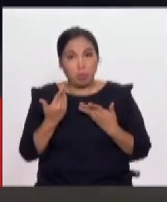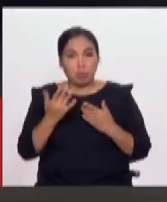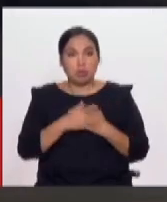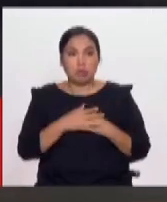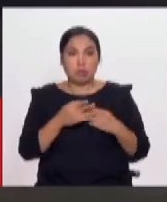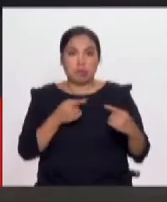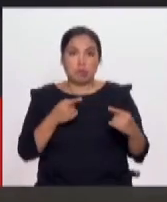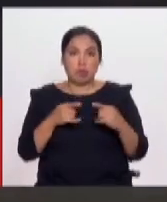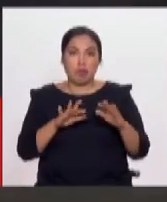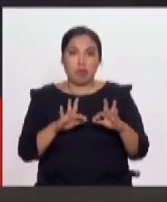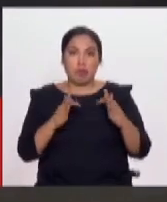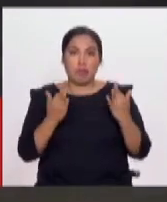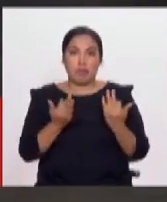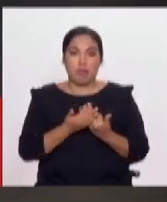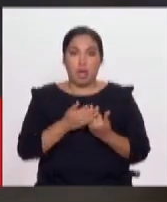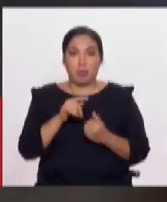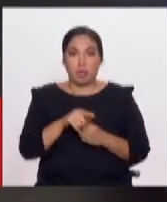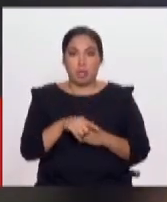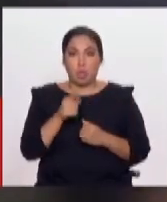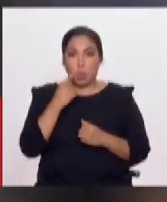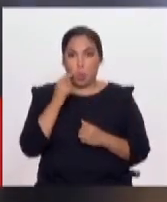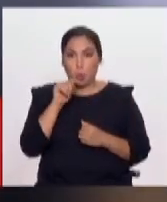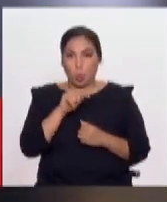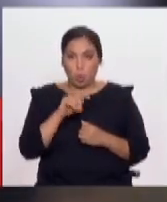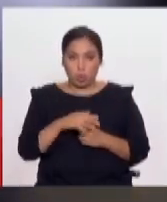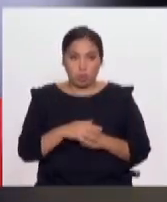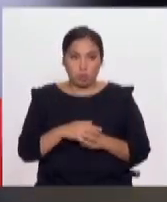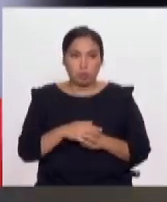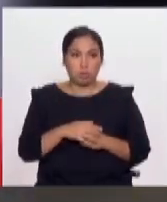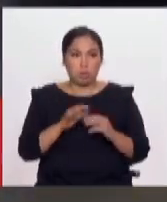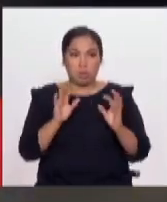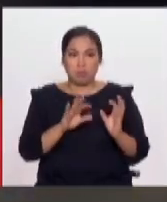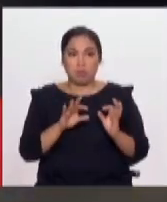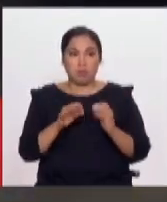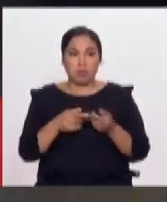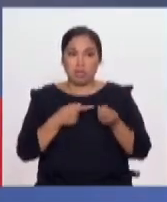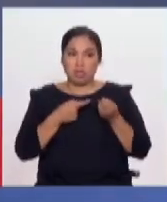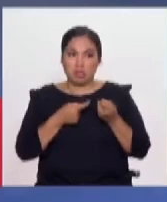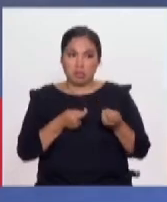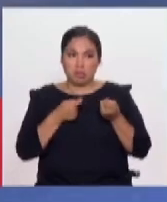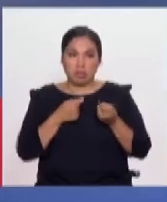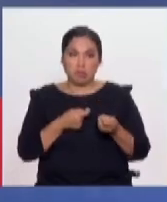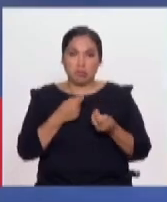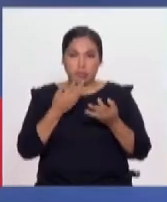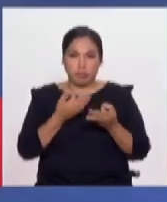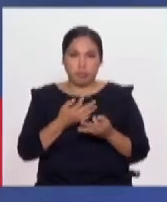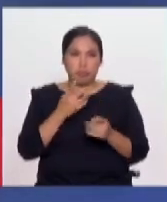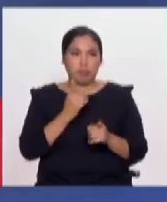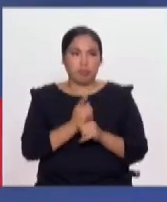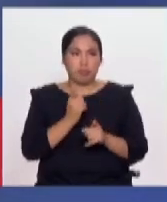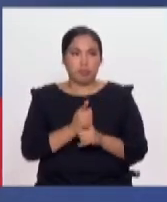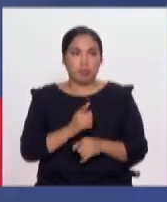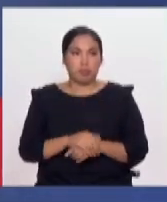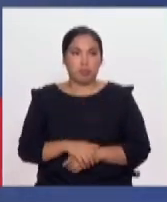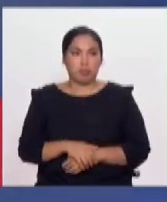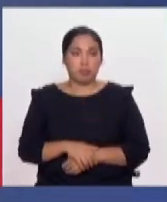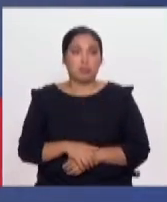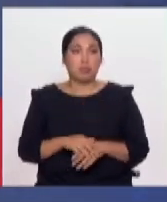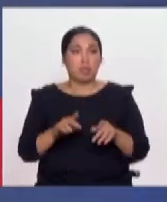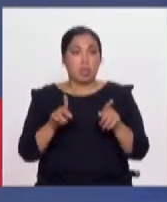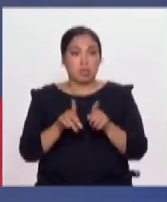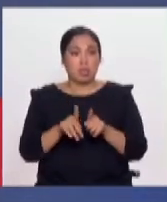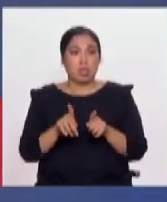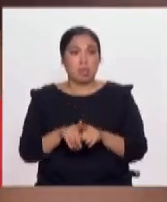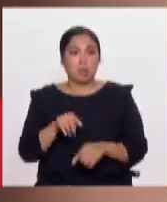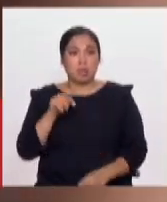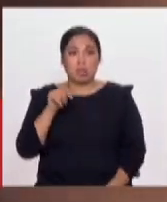de la familia de este agresor y del mismo que amenazaba justamente de no hacerlo. Además, también, ella